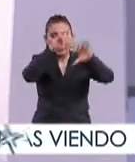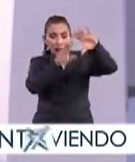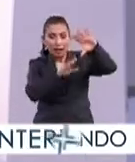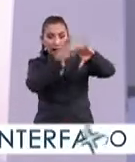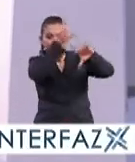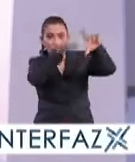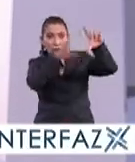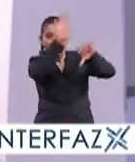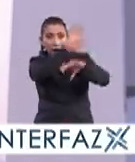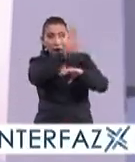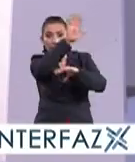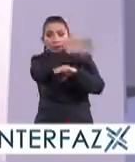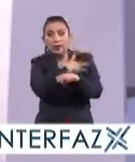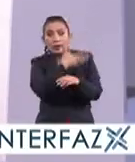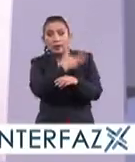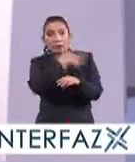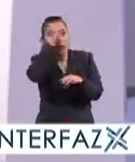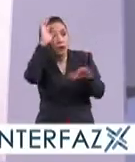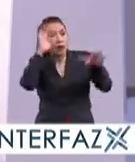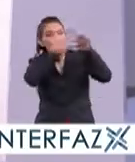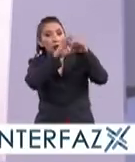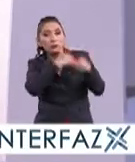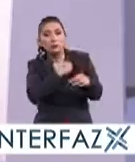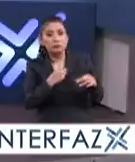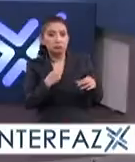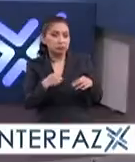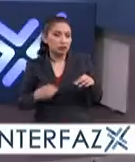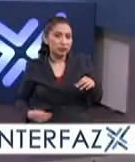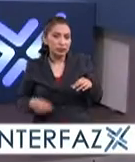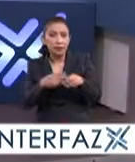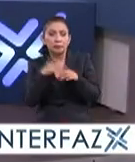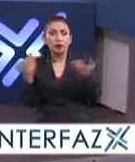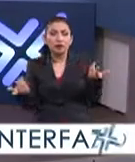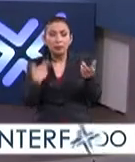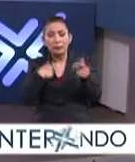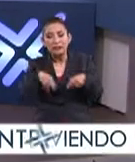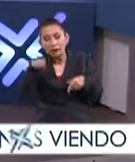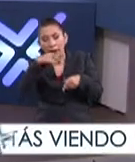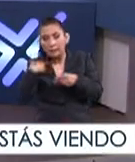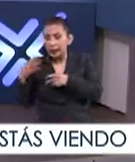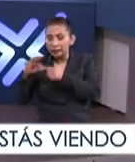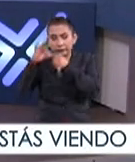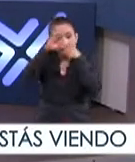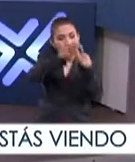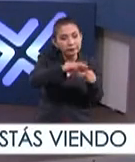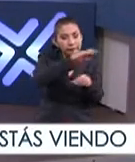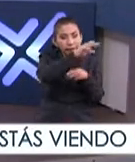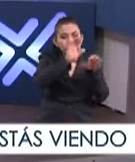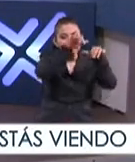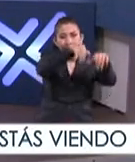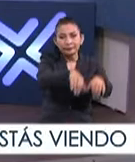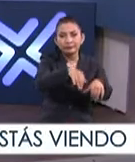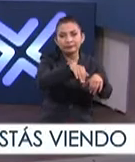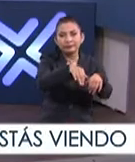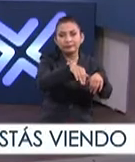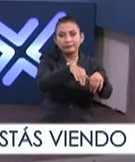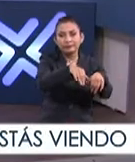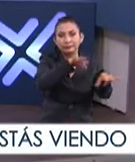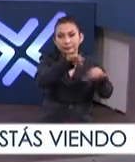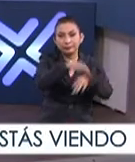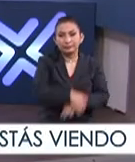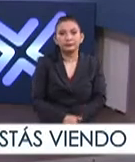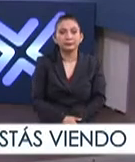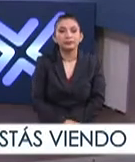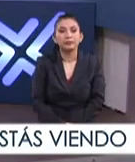donde tenemos acuerdo con municipalidades, sociedad privada para integrarlo en el mundo del